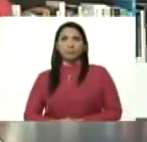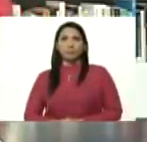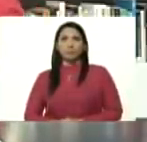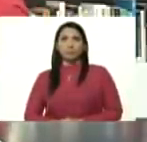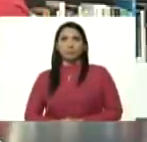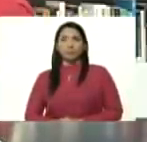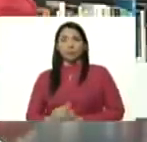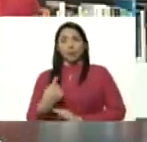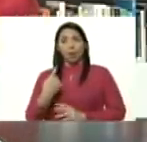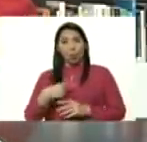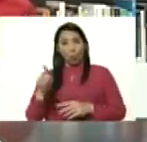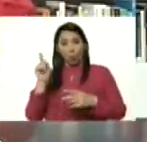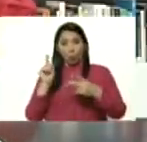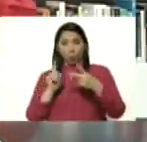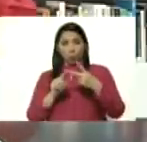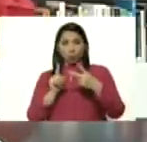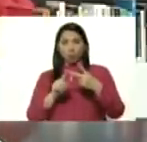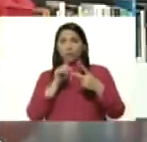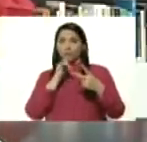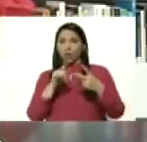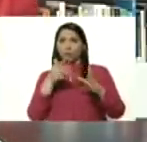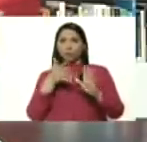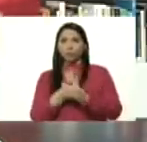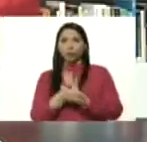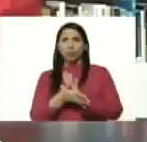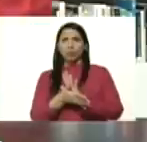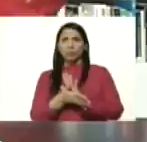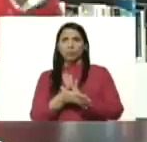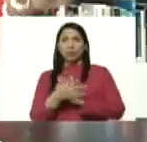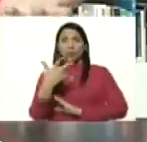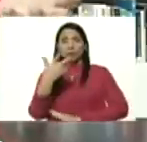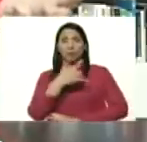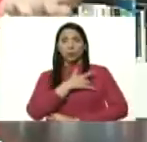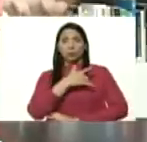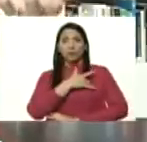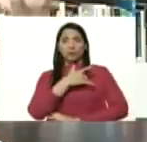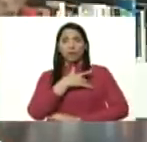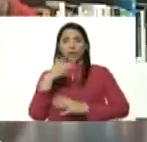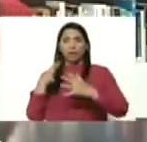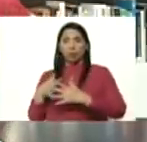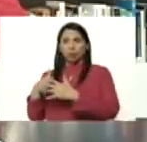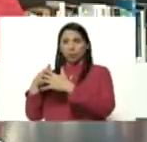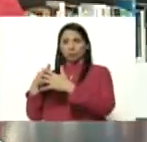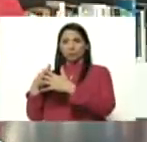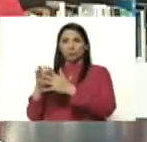Y un informe de tres universidades de Estados Unidos,